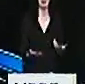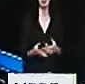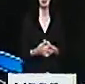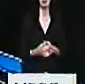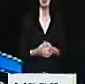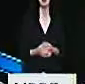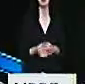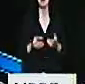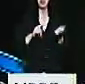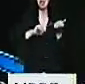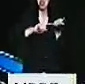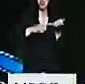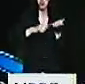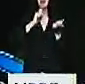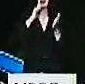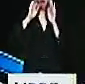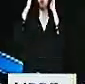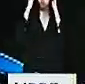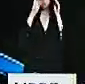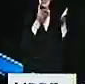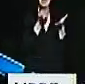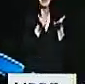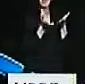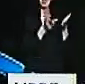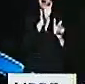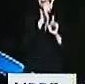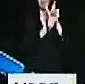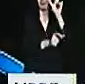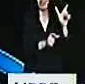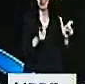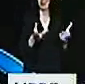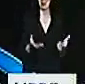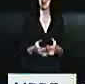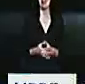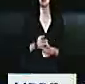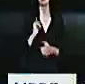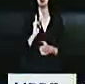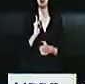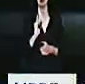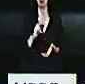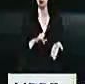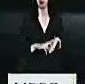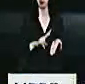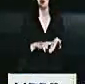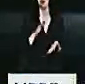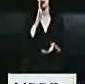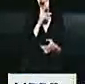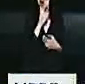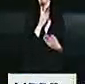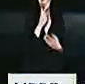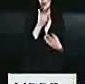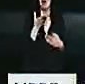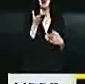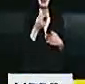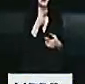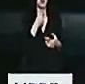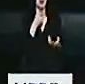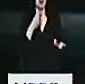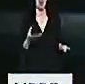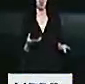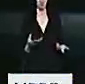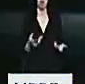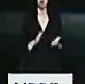este caso, está puesta al servicio, digamos, del paciente, no con la mirada del paciente. Absolutamente, o sea, no cabe ninguna duda, y eso es lo que uno quisiera,